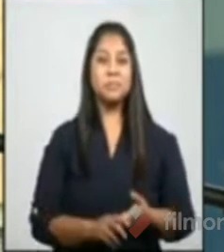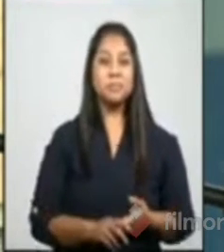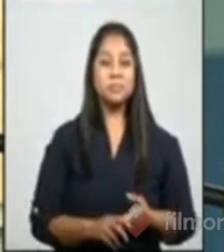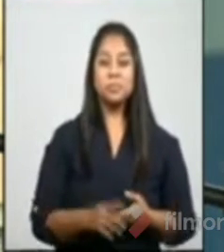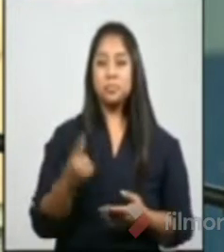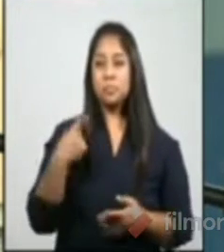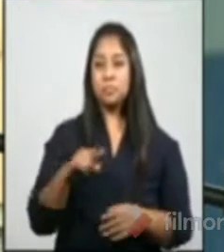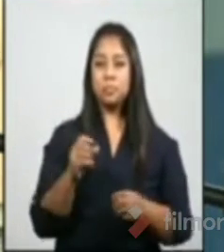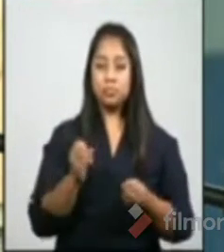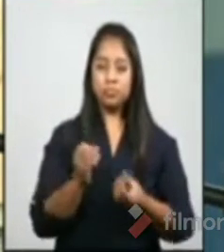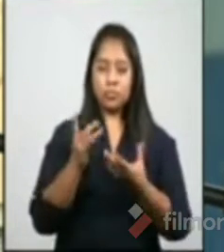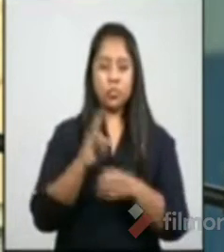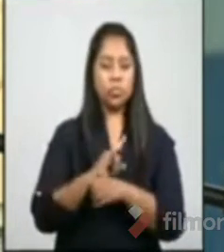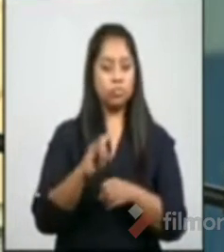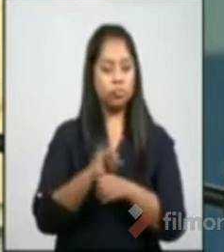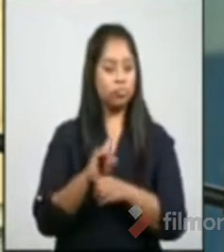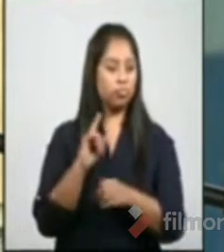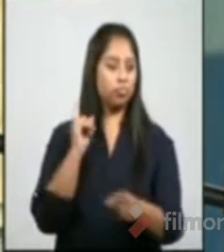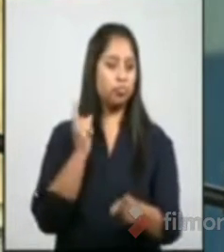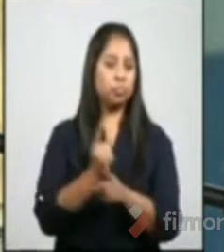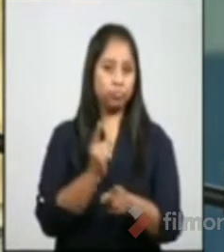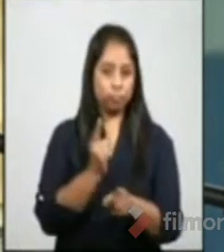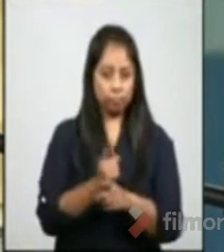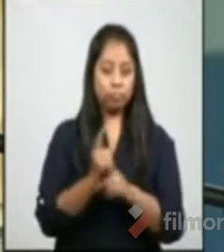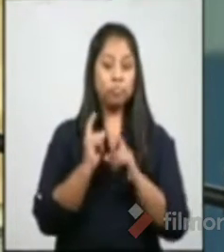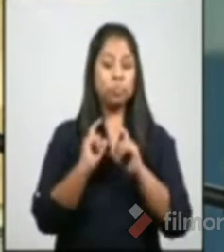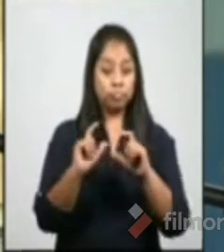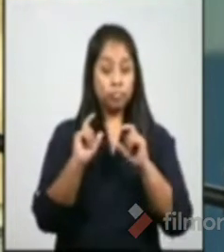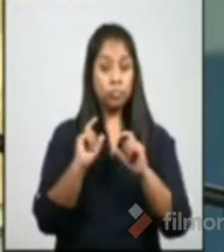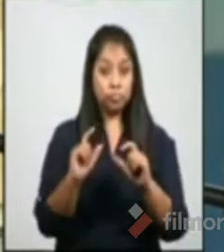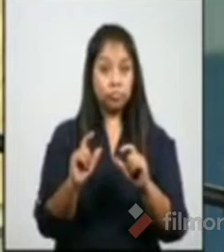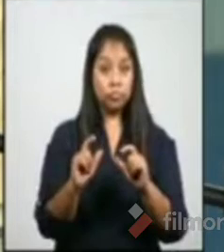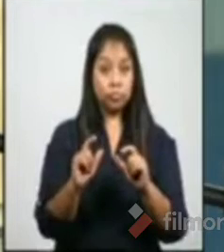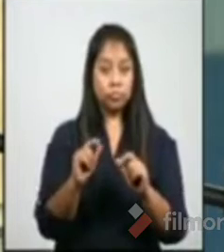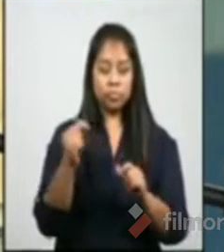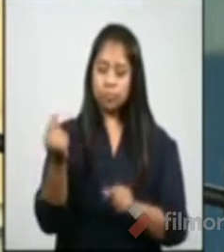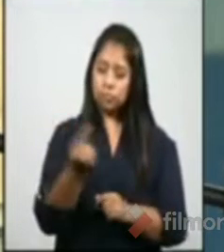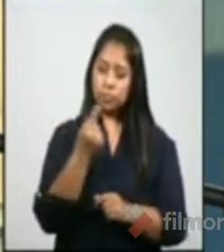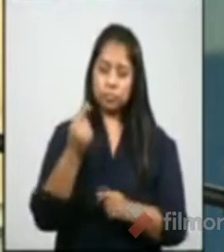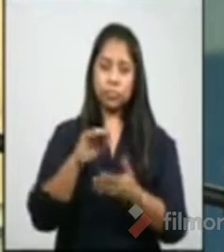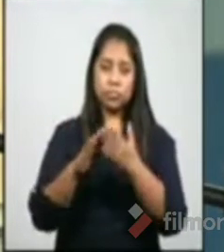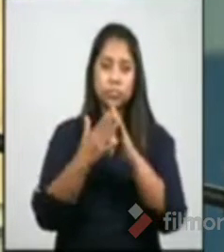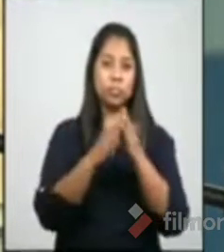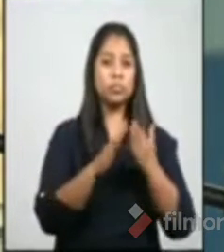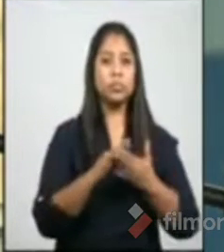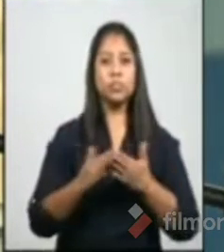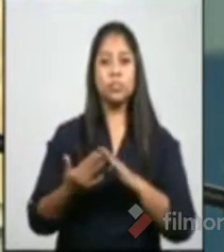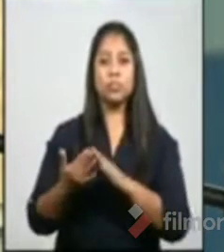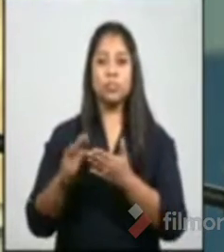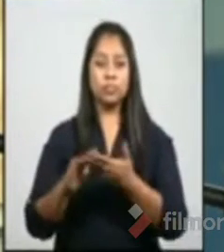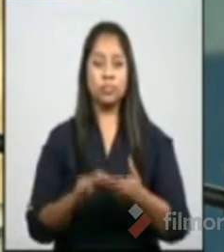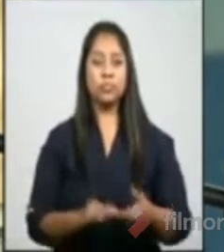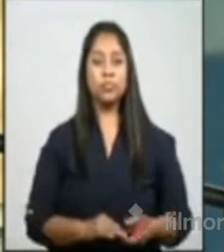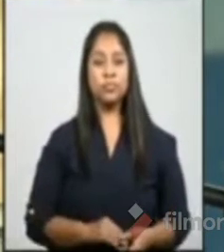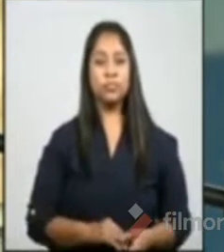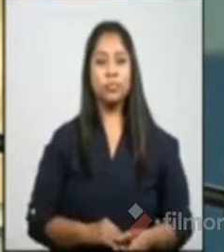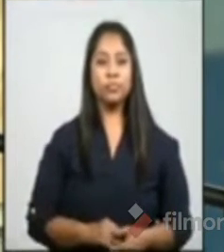para darle un uso adecuado y cuidadoso por toda la comunidad.